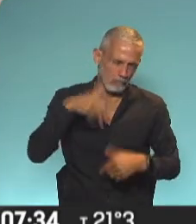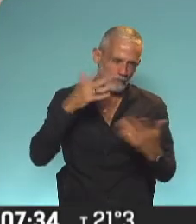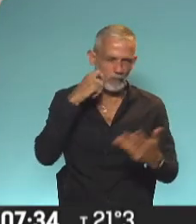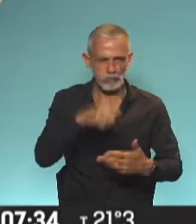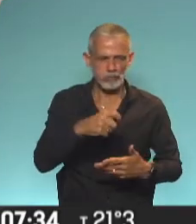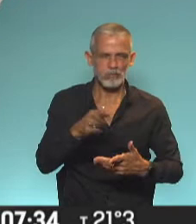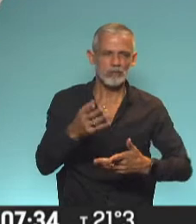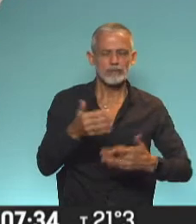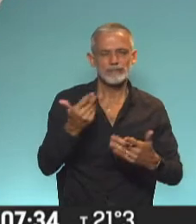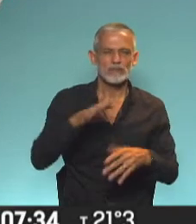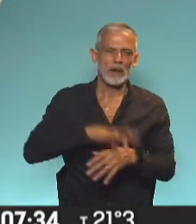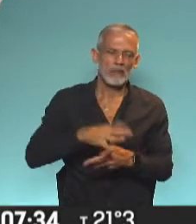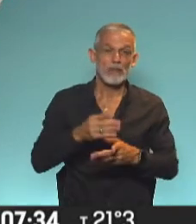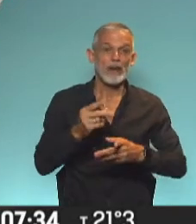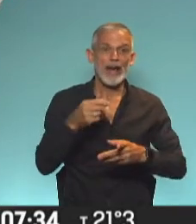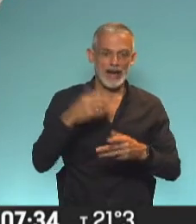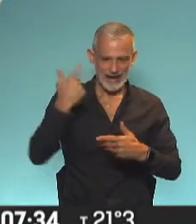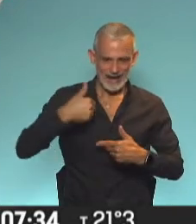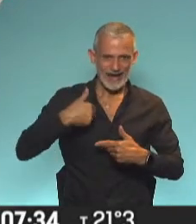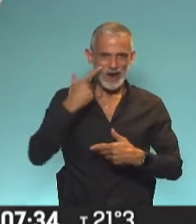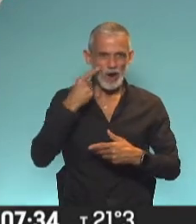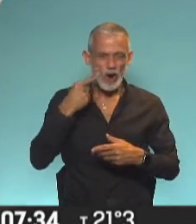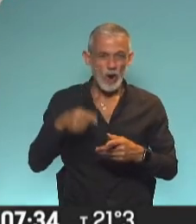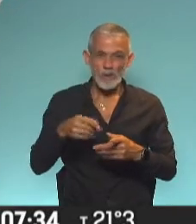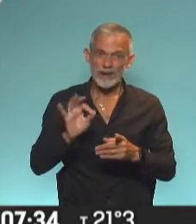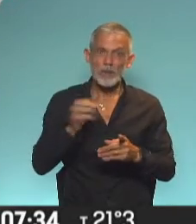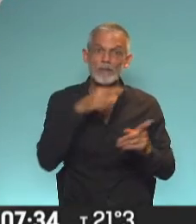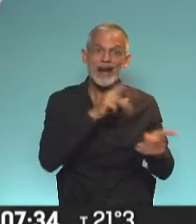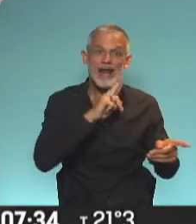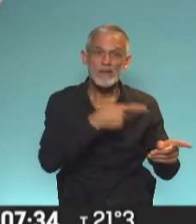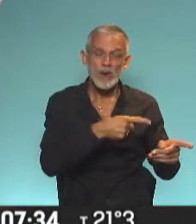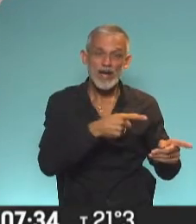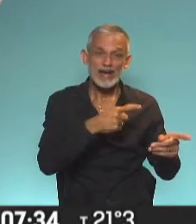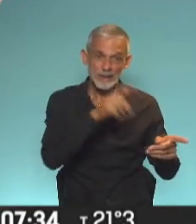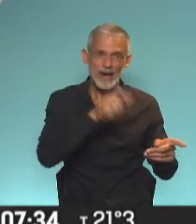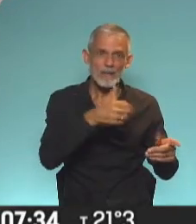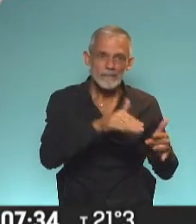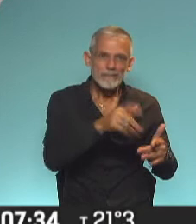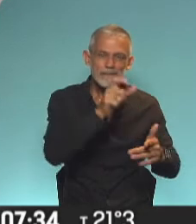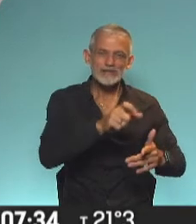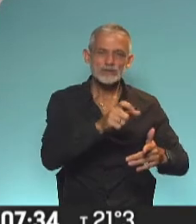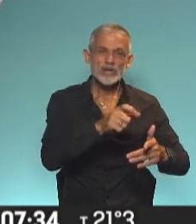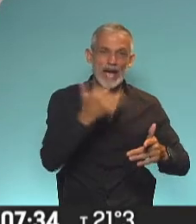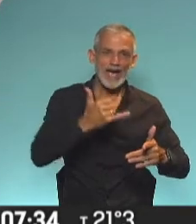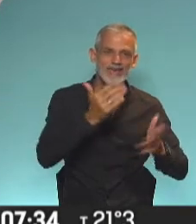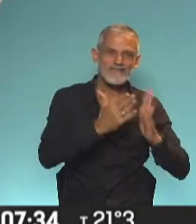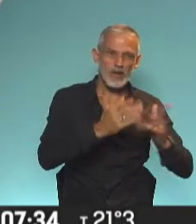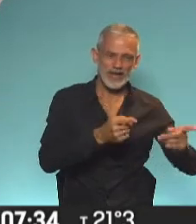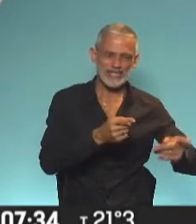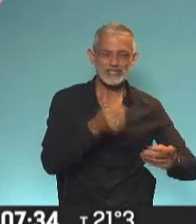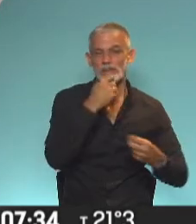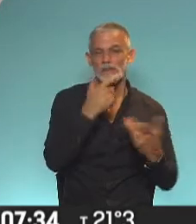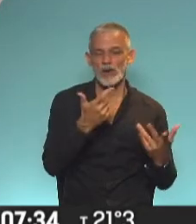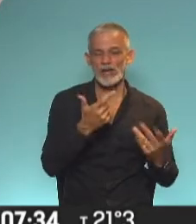siendo restrictivas no tanto para los agresores, sino muchas veces para las mujeres, ¿no? Para las personas que están en situación de violencia. Hablamos